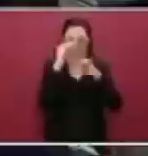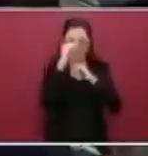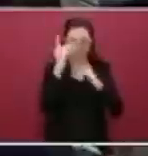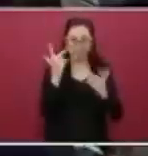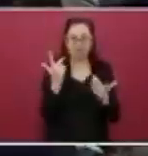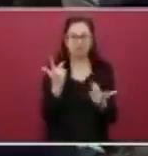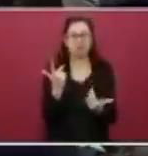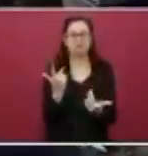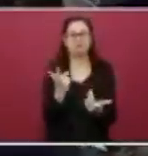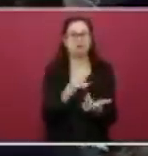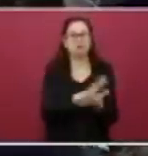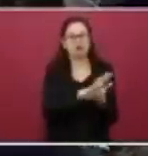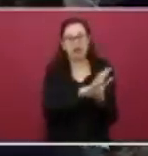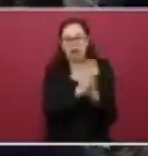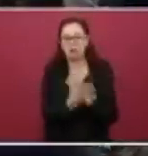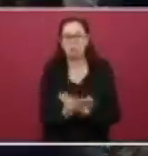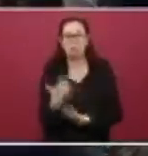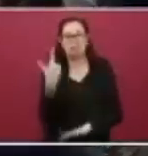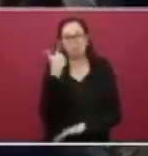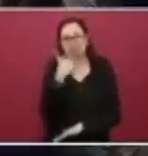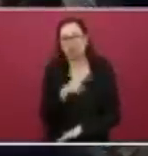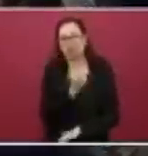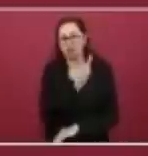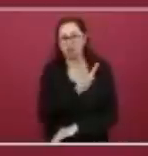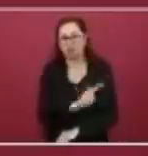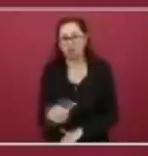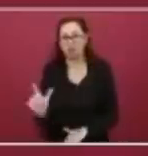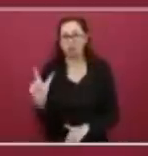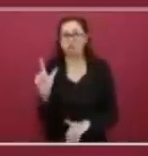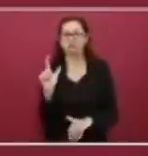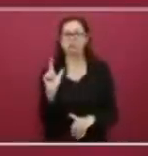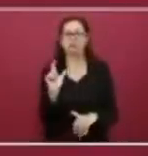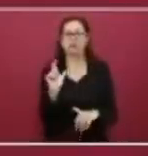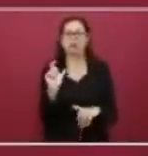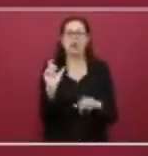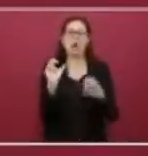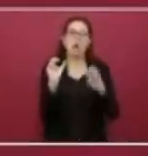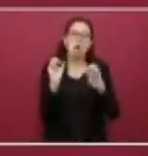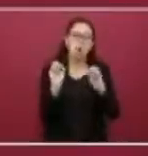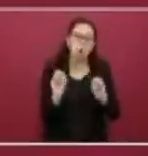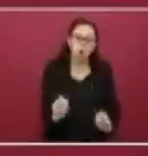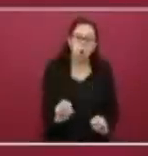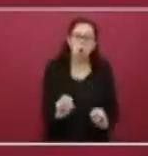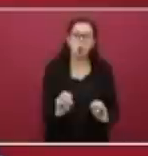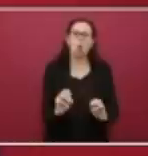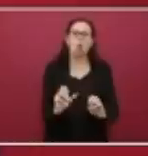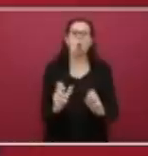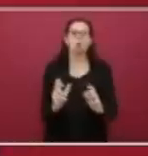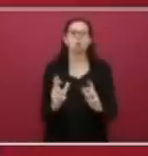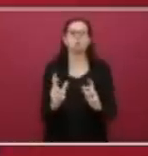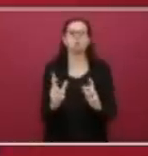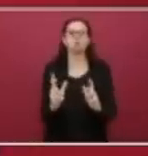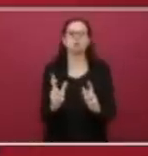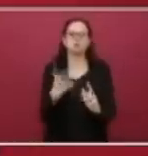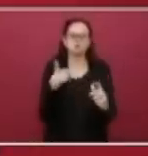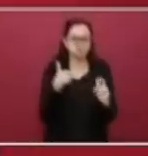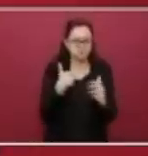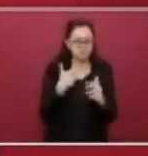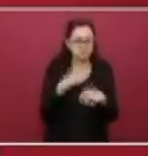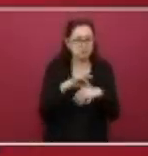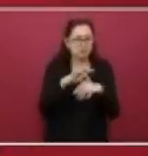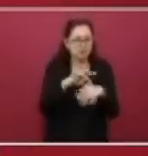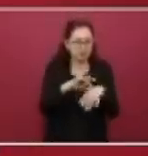que haya cambios o los que se dedican nada más a analizar la